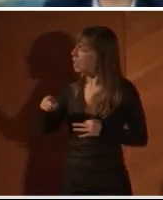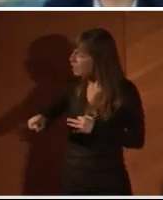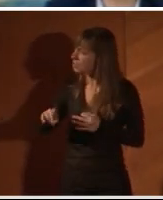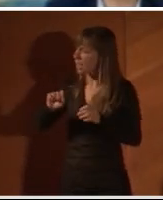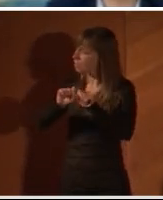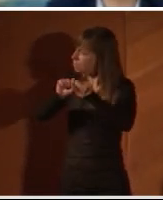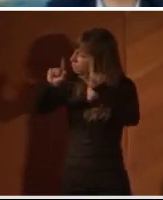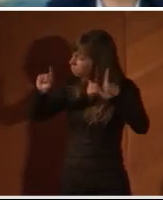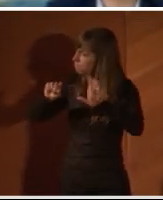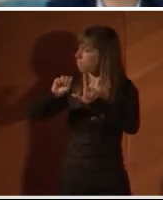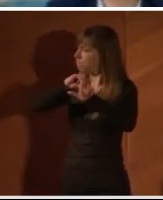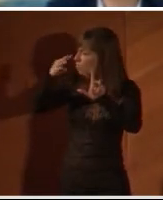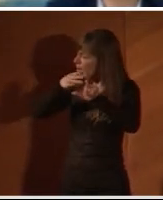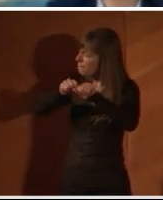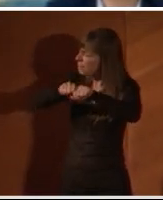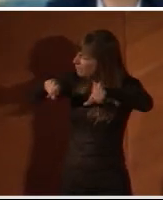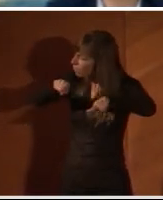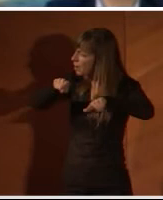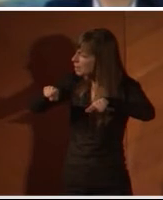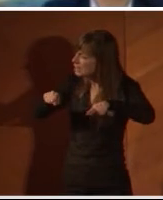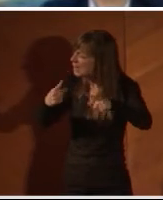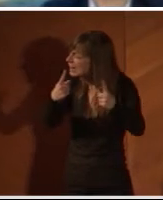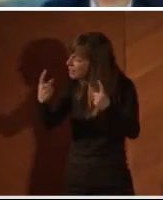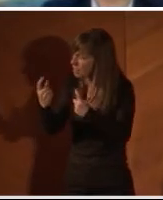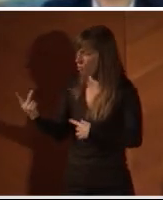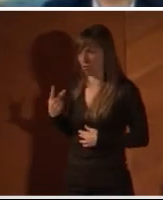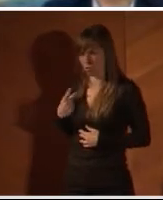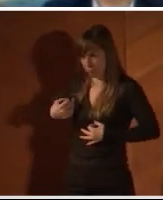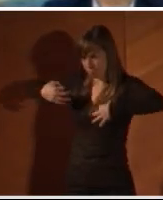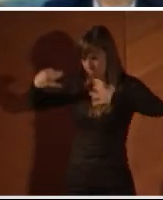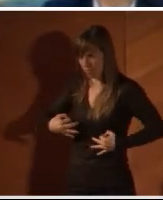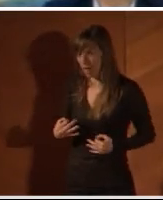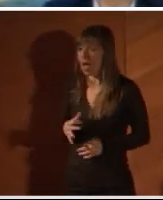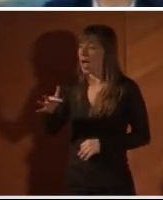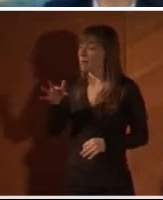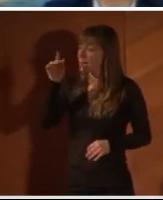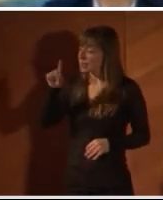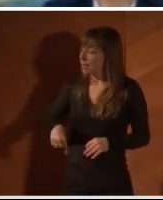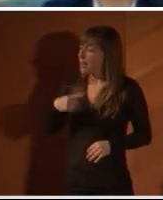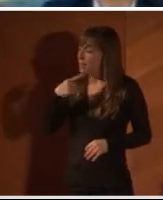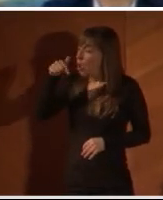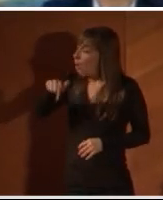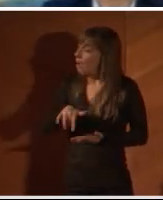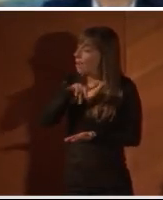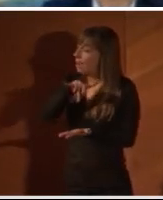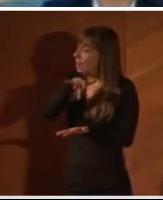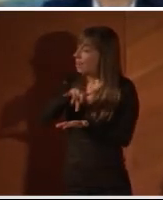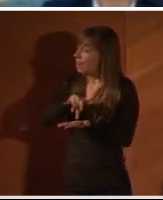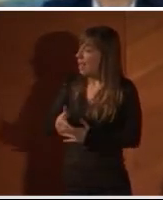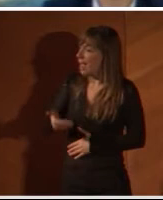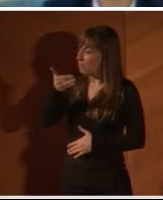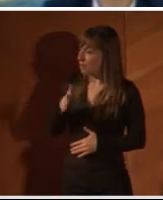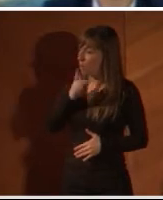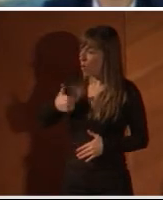esta plataforma para Benalmádena. Y además decir que hoy es un gran día para